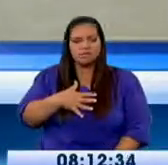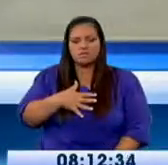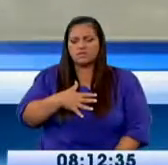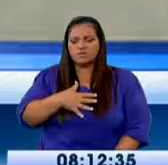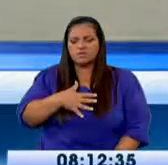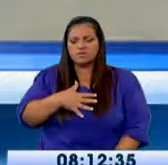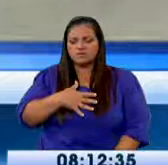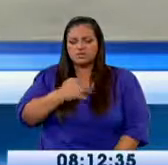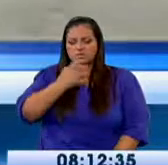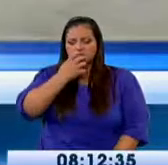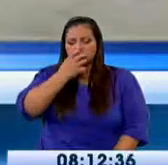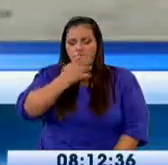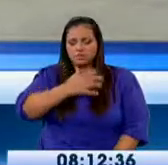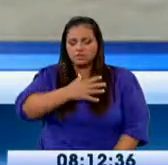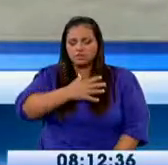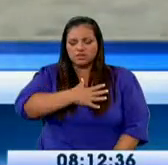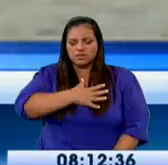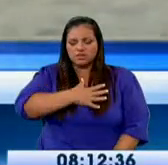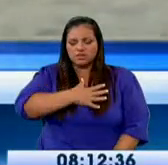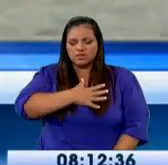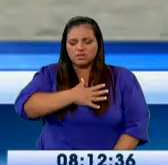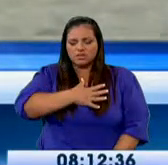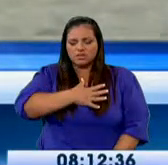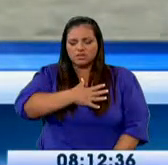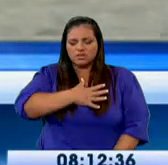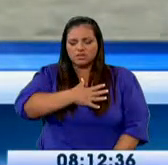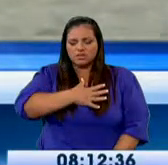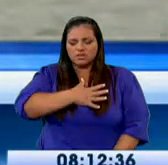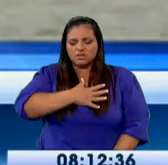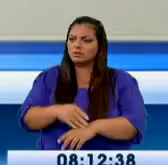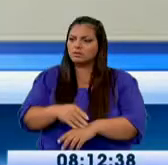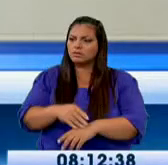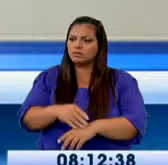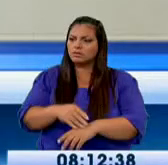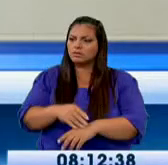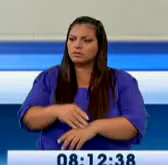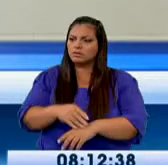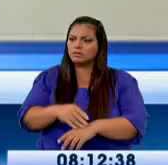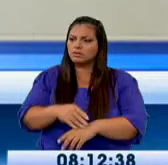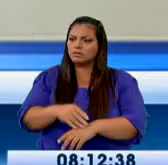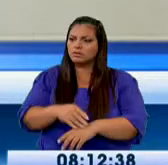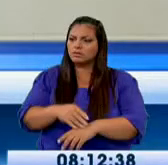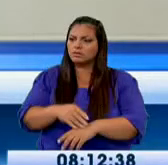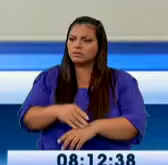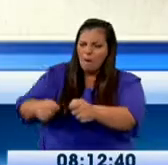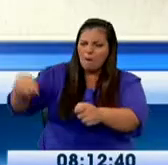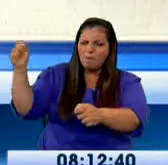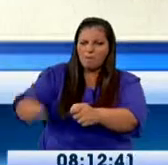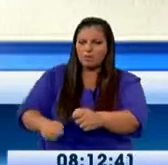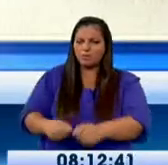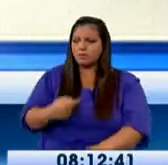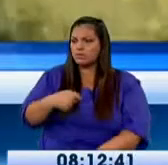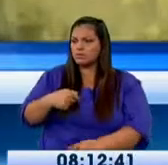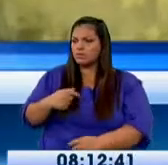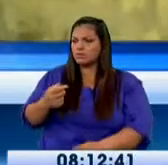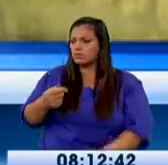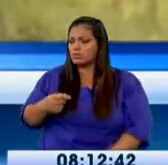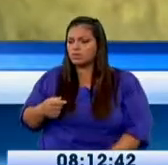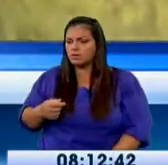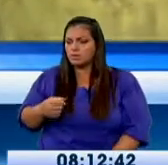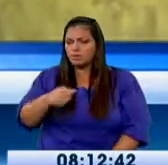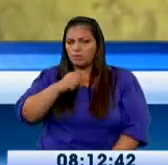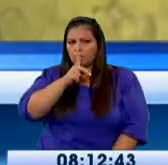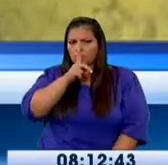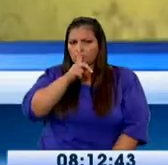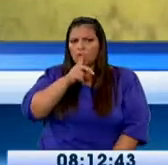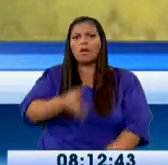policía. Pero usted le decía, no le pegue. No, no le dije nada, porque ya la primera vez que le pegó, él me pegó un empujón porque yo me metí